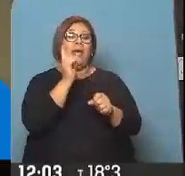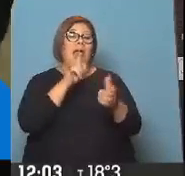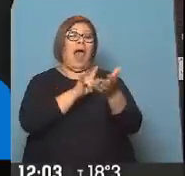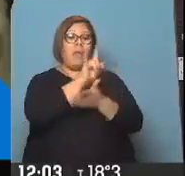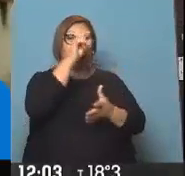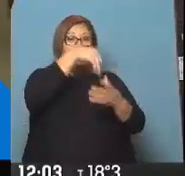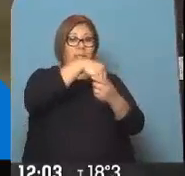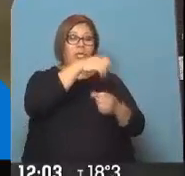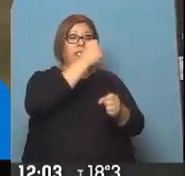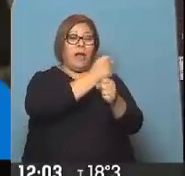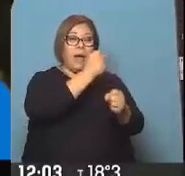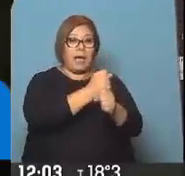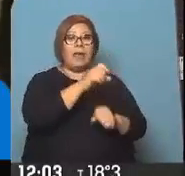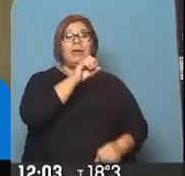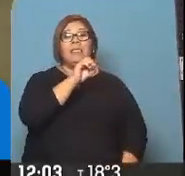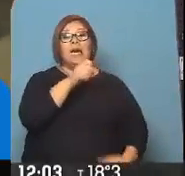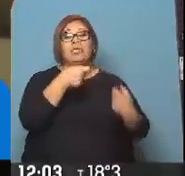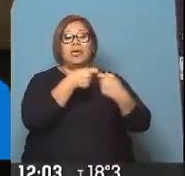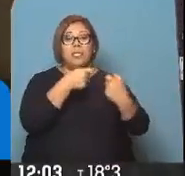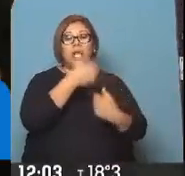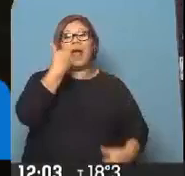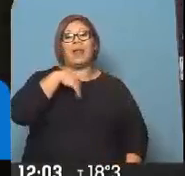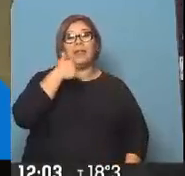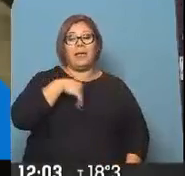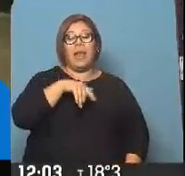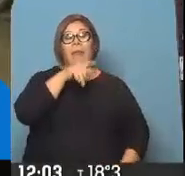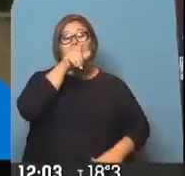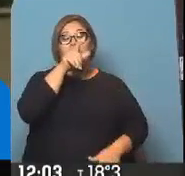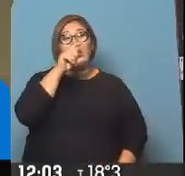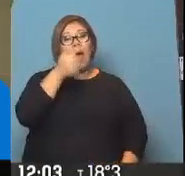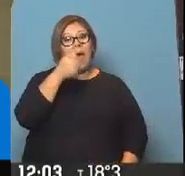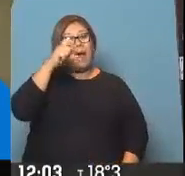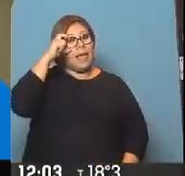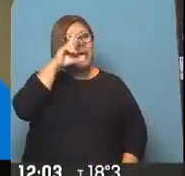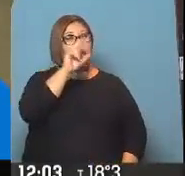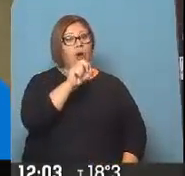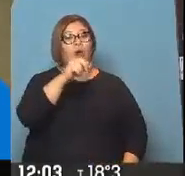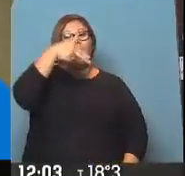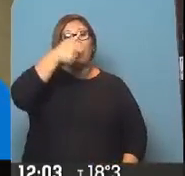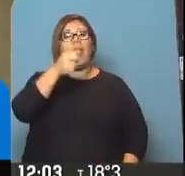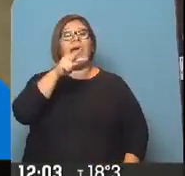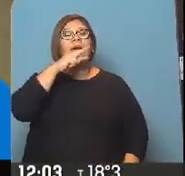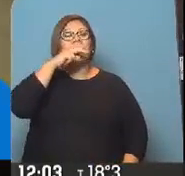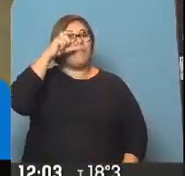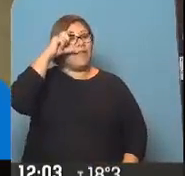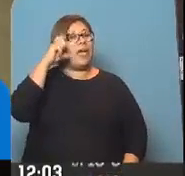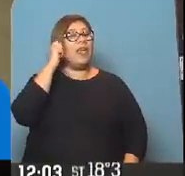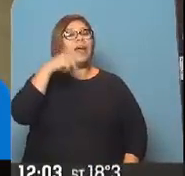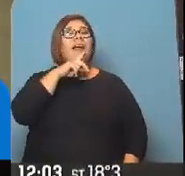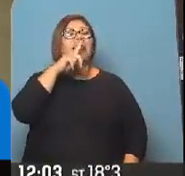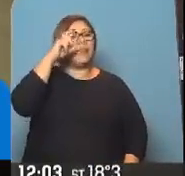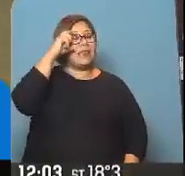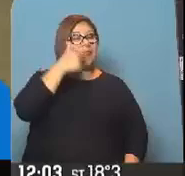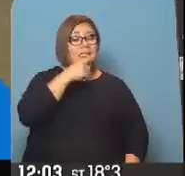en la asociación argentina de aeronavegantes y los controladores de vuelo es el personal de arte nucleado en la anac la administración